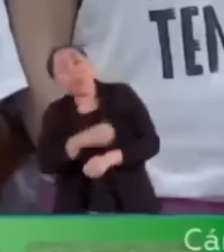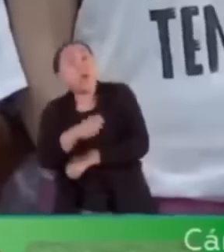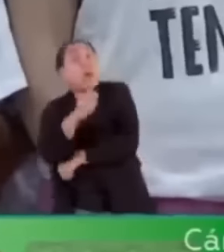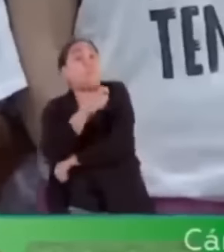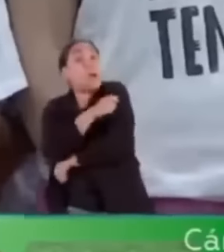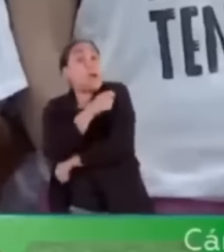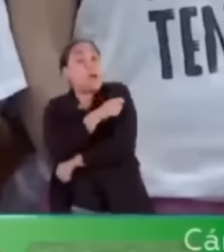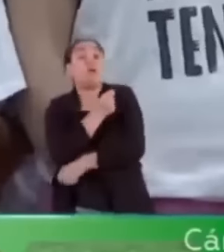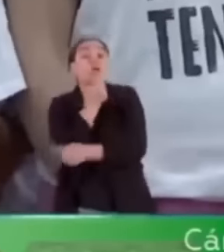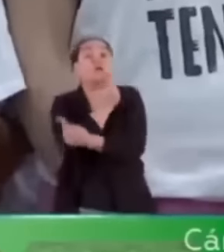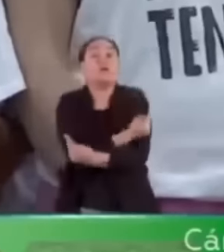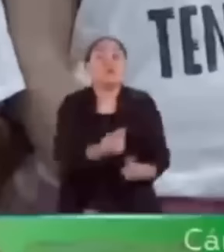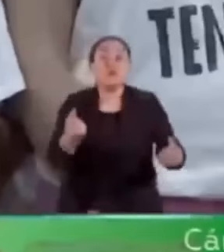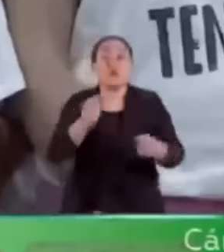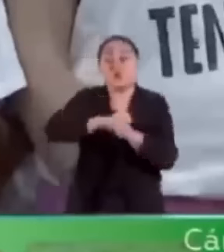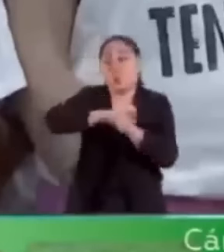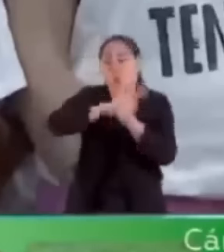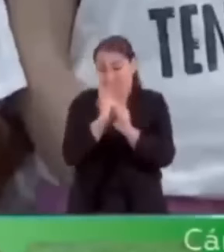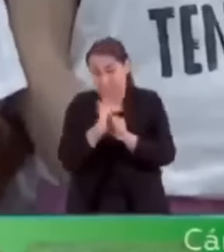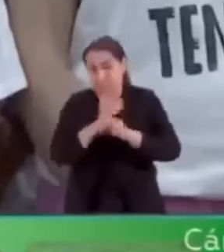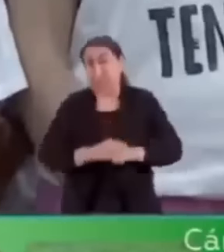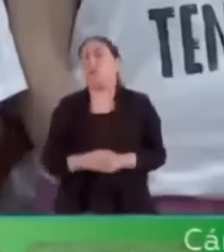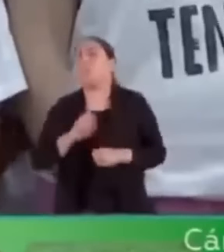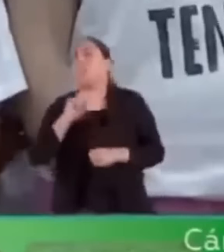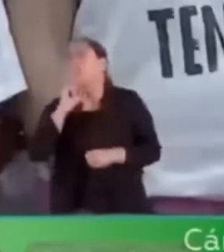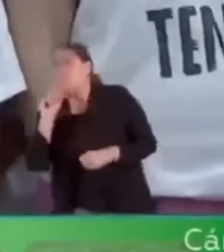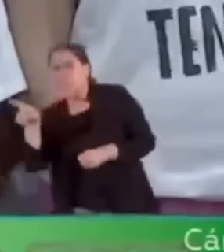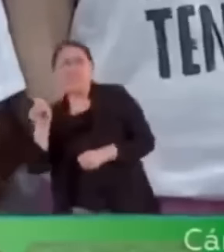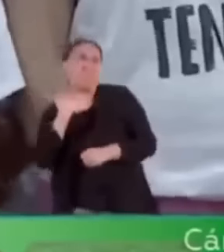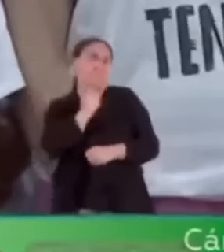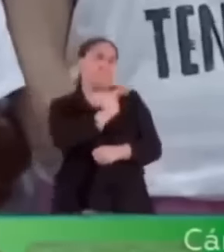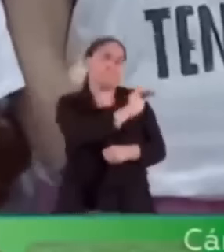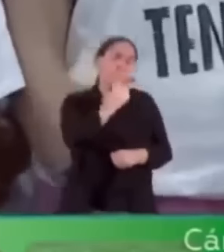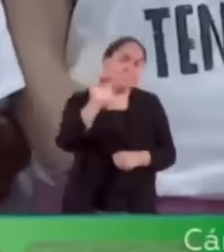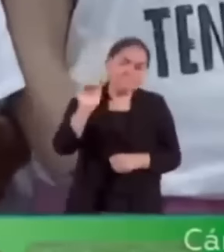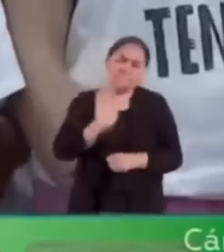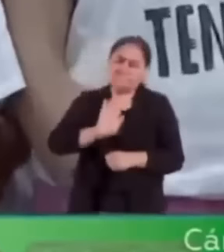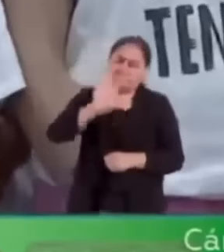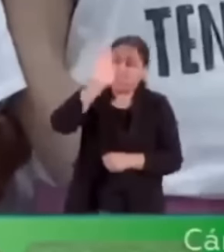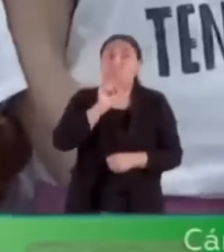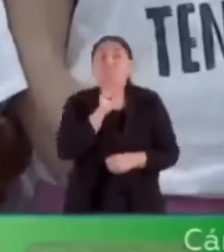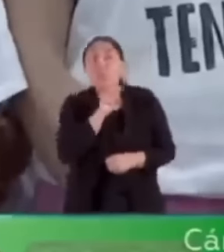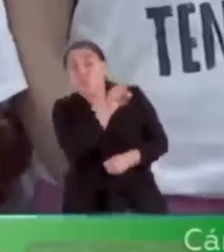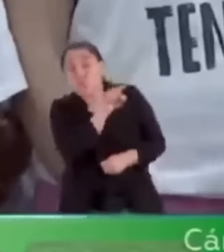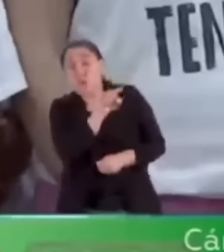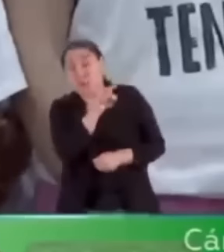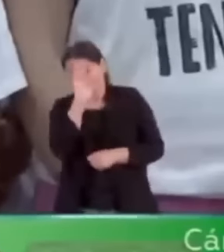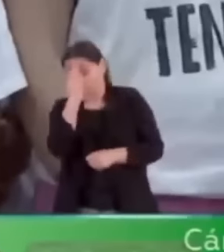los niños de COVID, que levantó la voz cuando ustedes